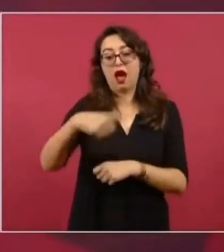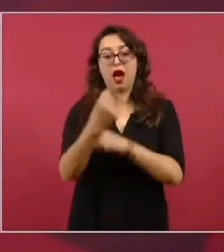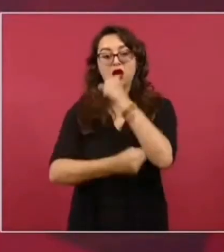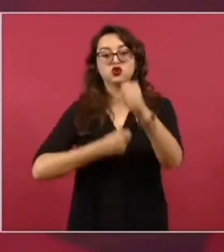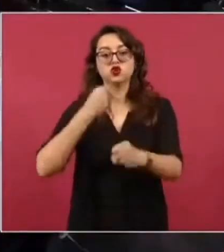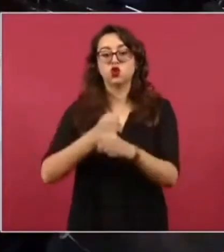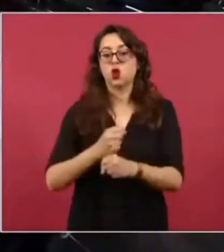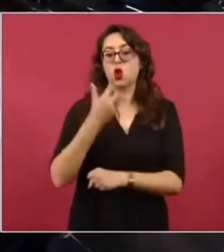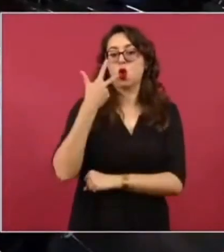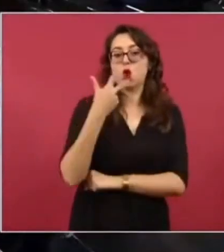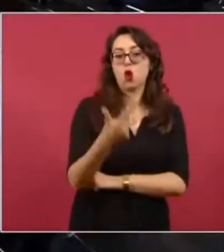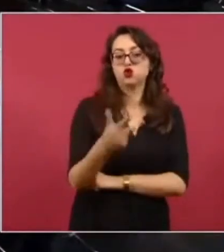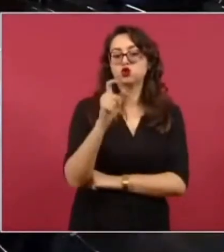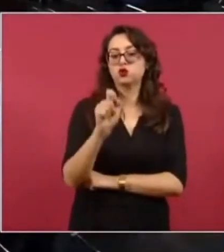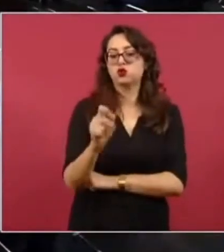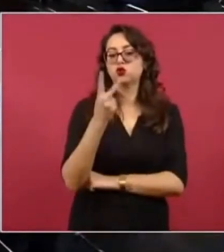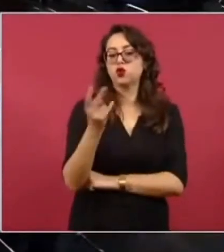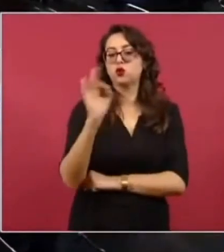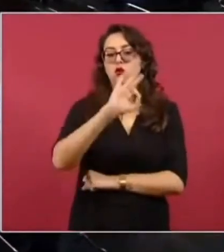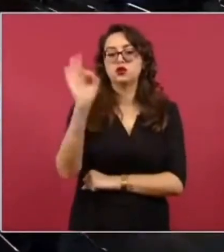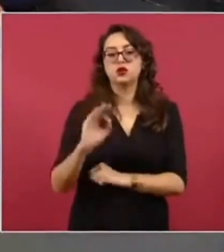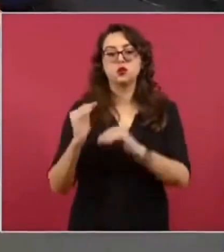8.2% en promedio.